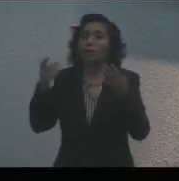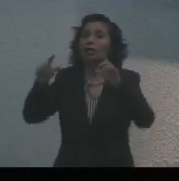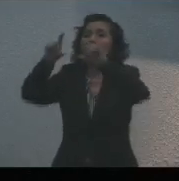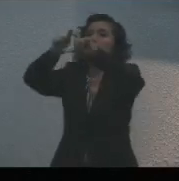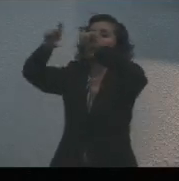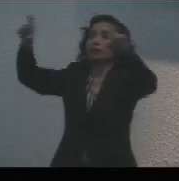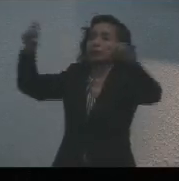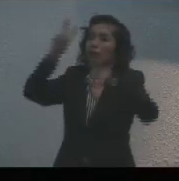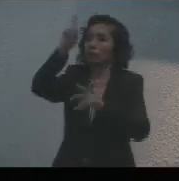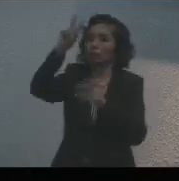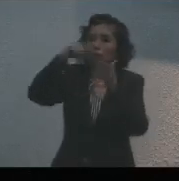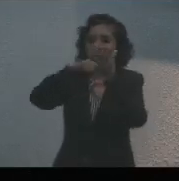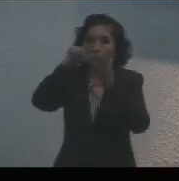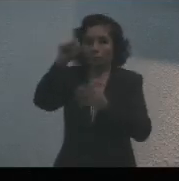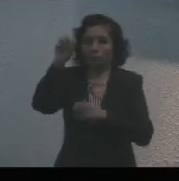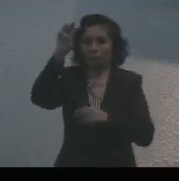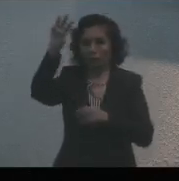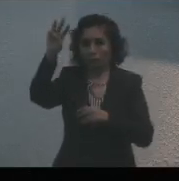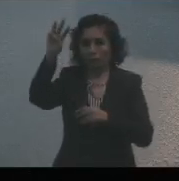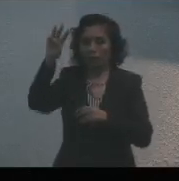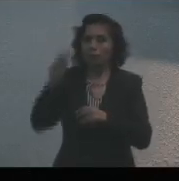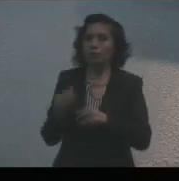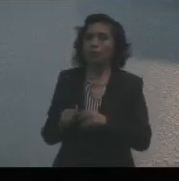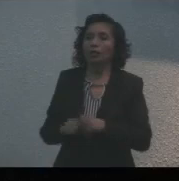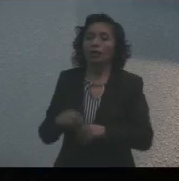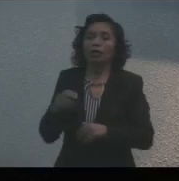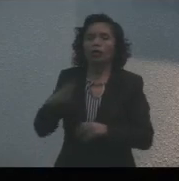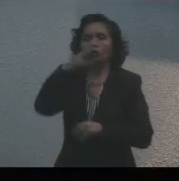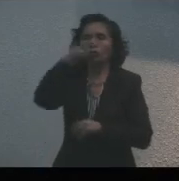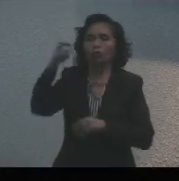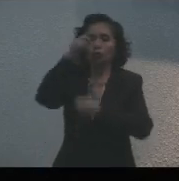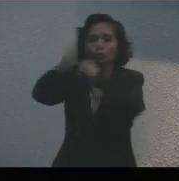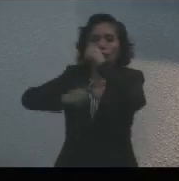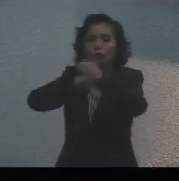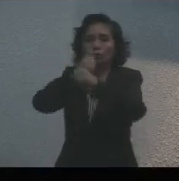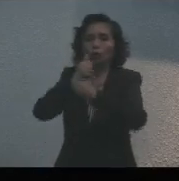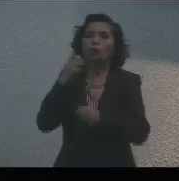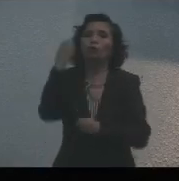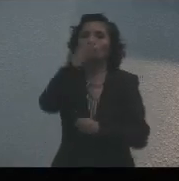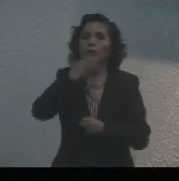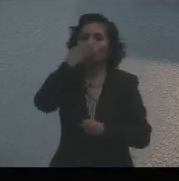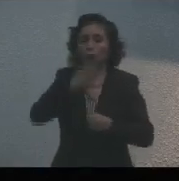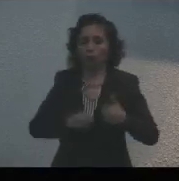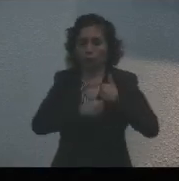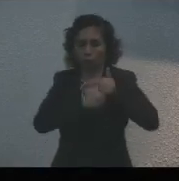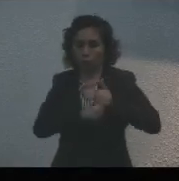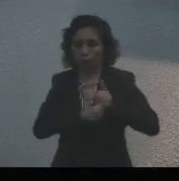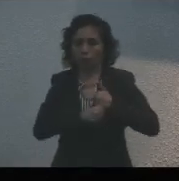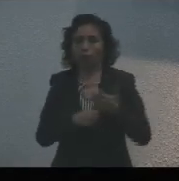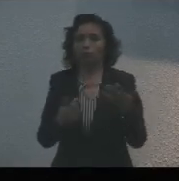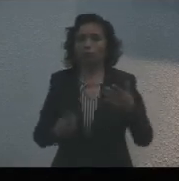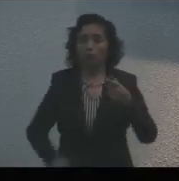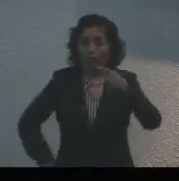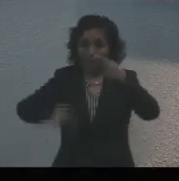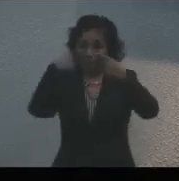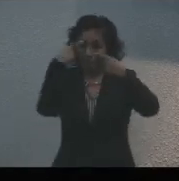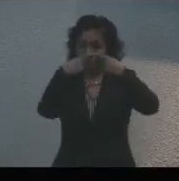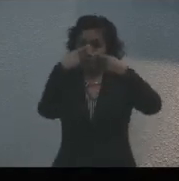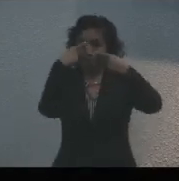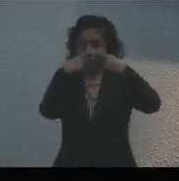leyenda 2023, Bicentenario del Heroico Colegio Militar, conforme a lo siguiente. Artículo